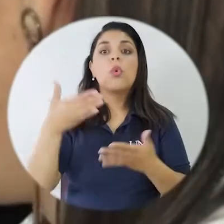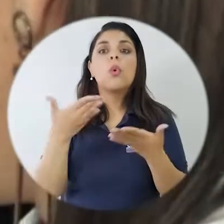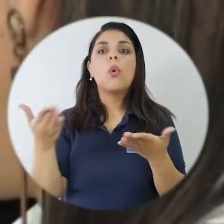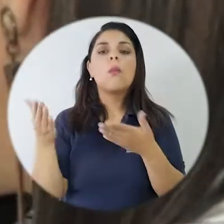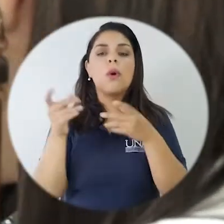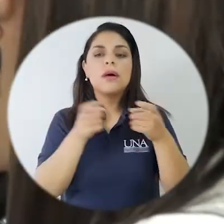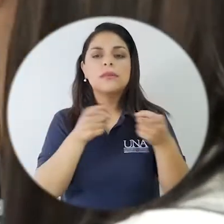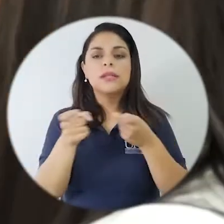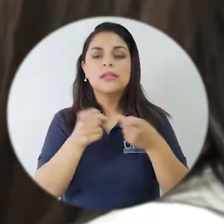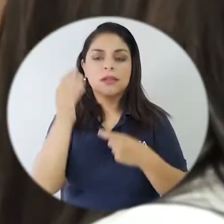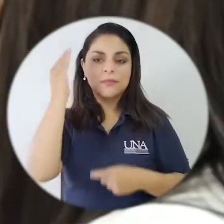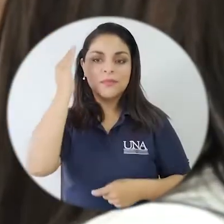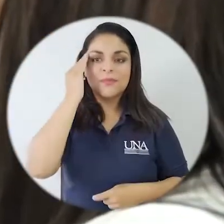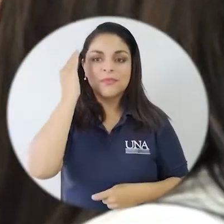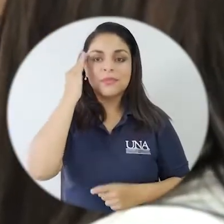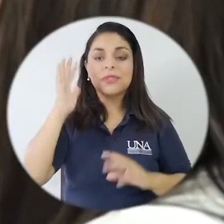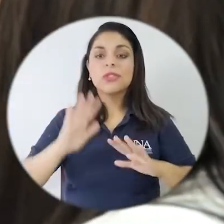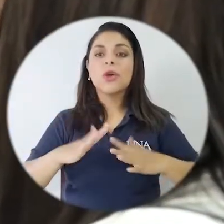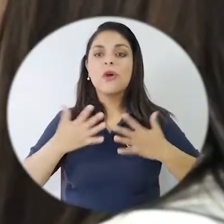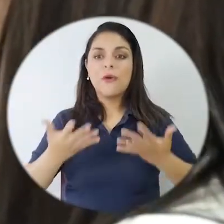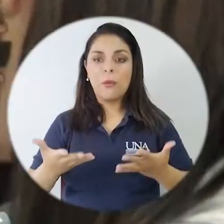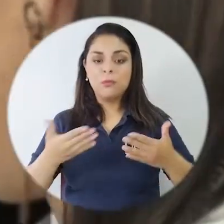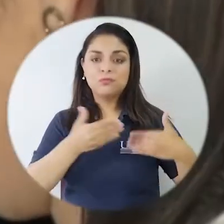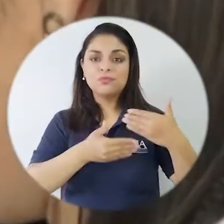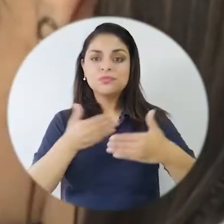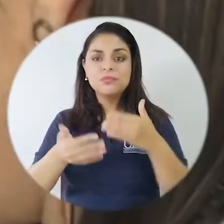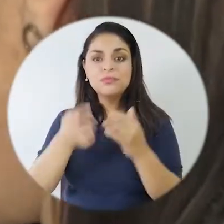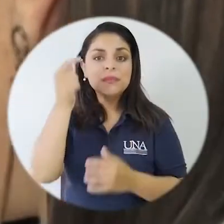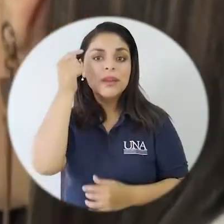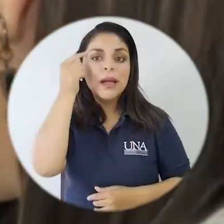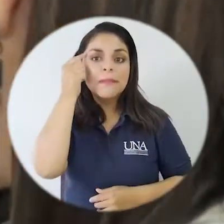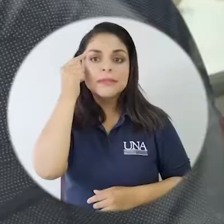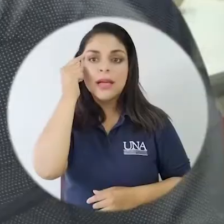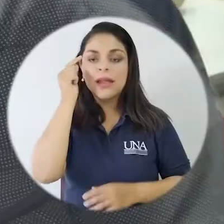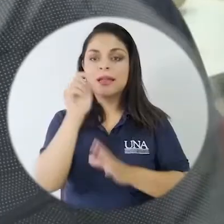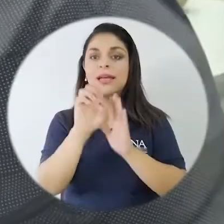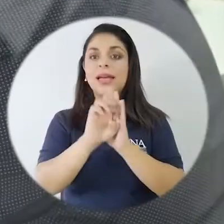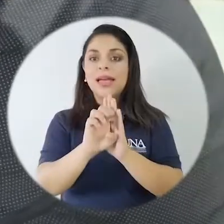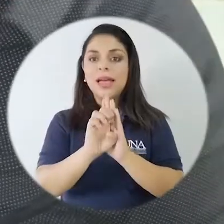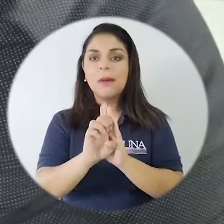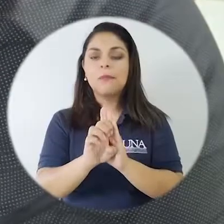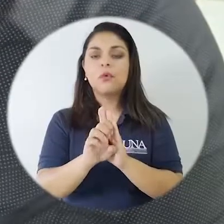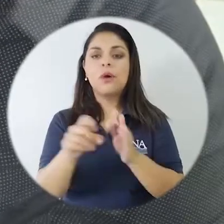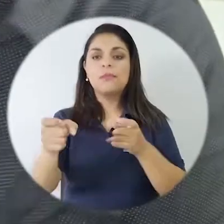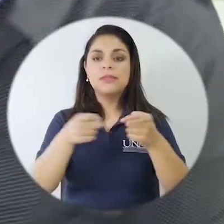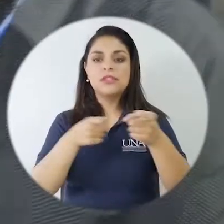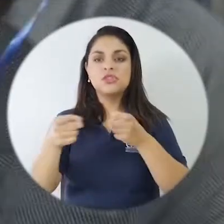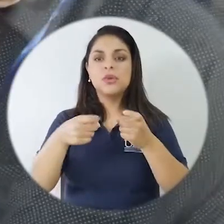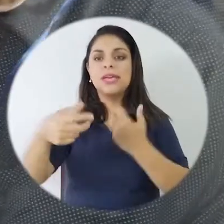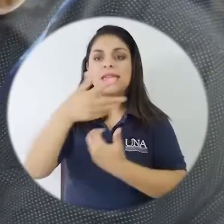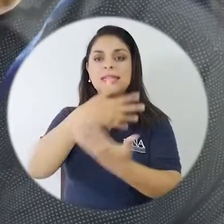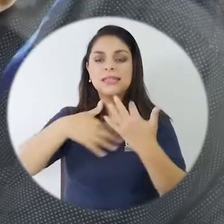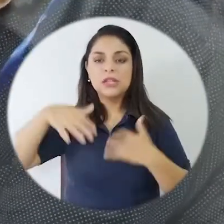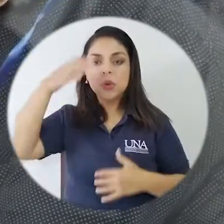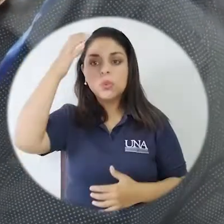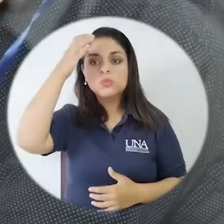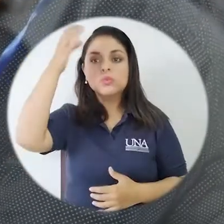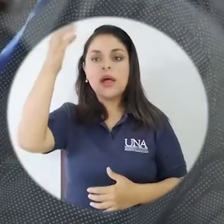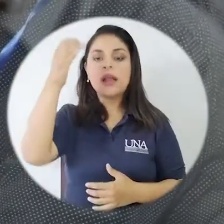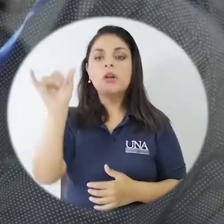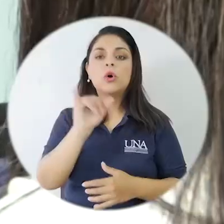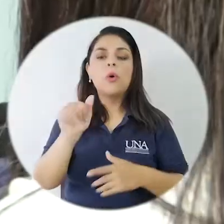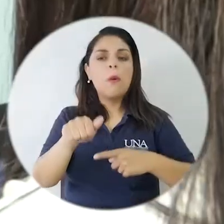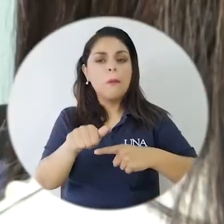administrar y actualizar los conocimientos, en cómo vamos a pensar, por ejemplo, en la administración intercultural